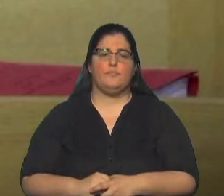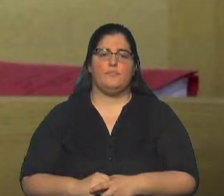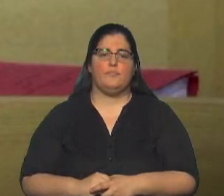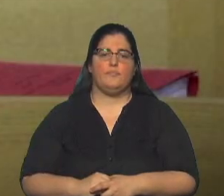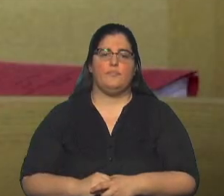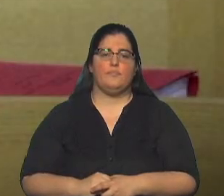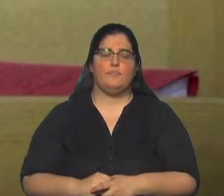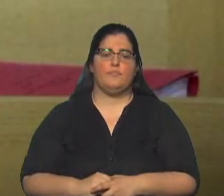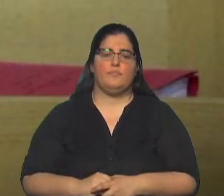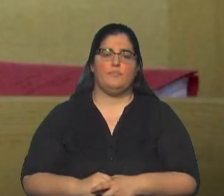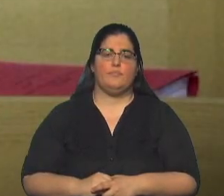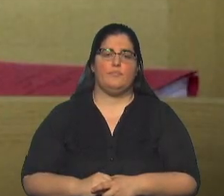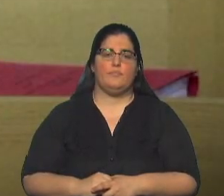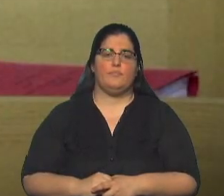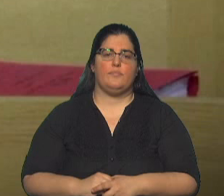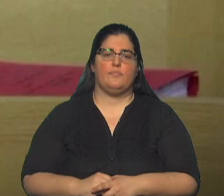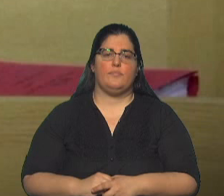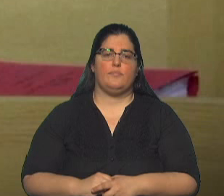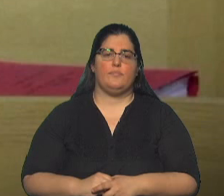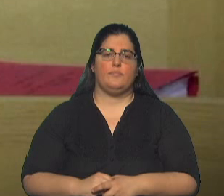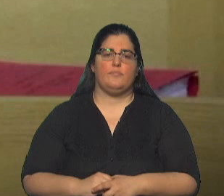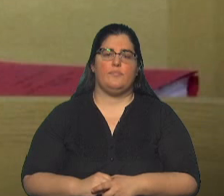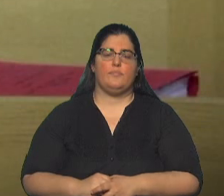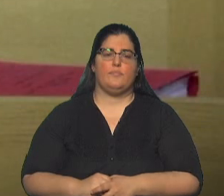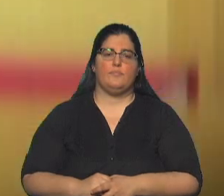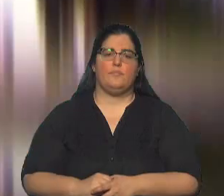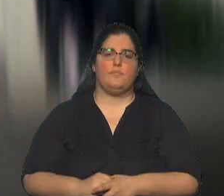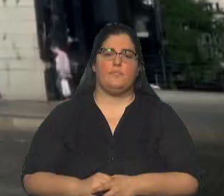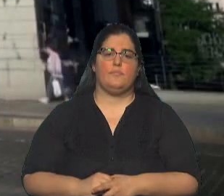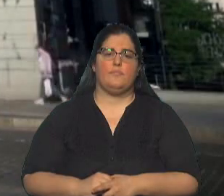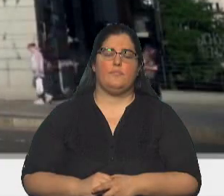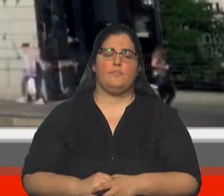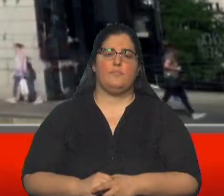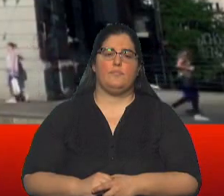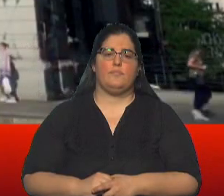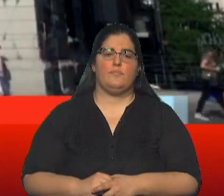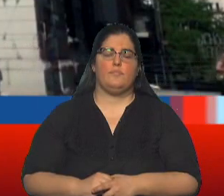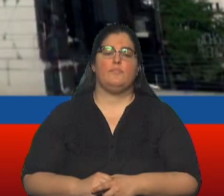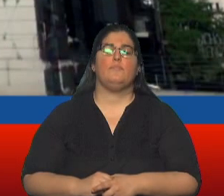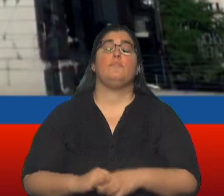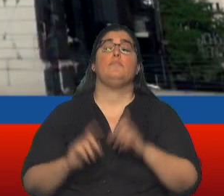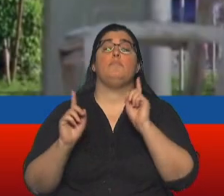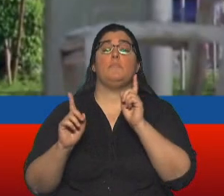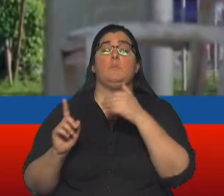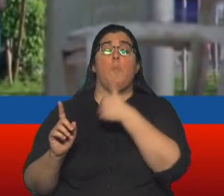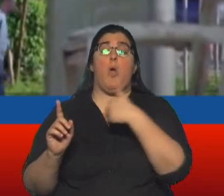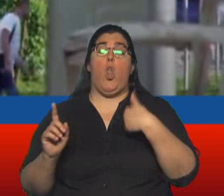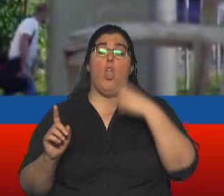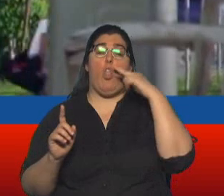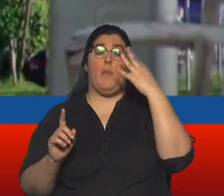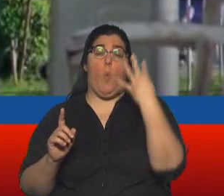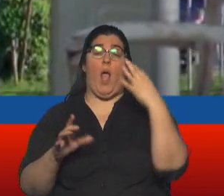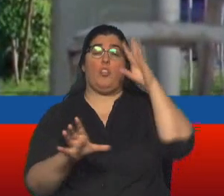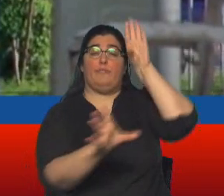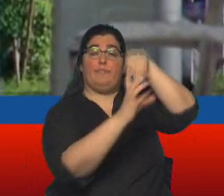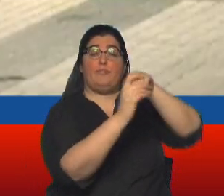Organo Unii Europejskiej działają poza granicami kompetencji. Desde el ingreso a la Unión Europea en 2004,